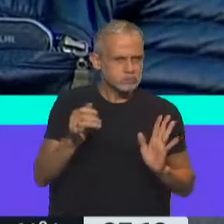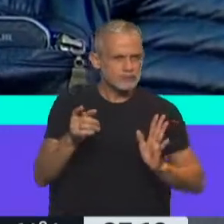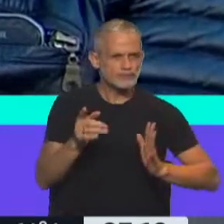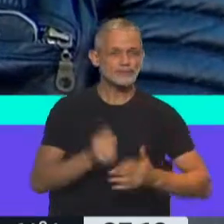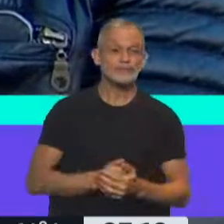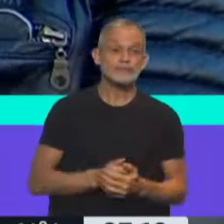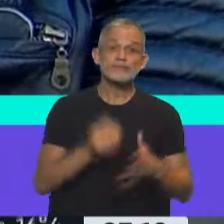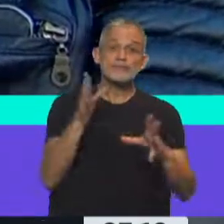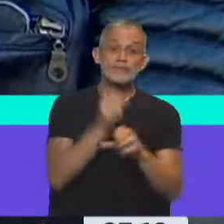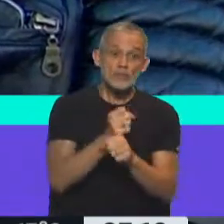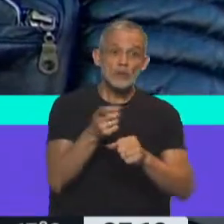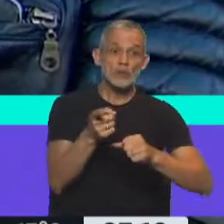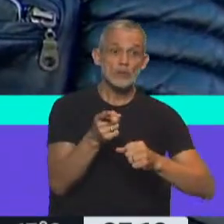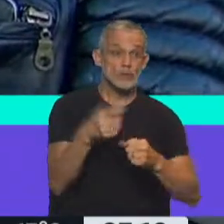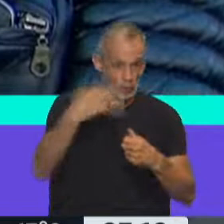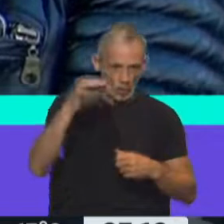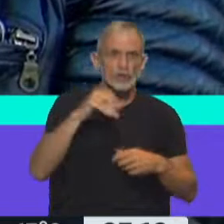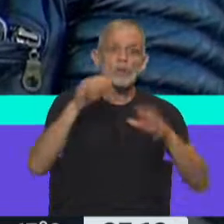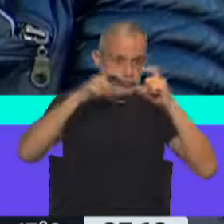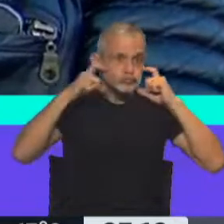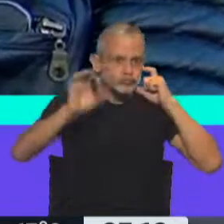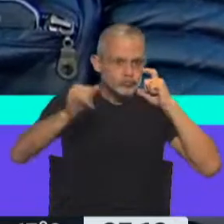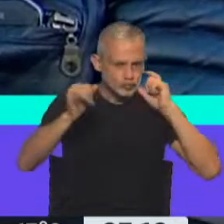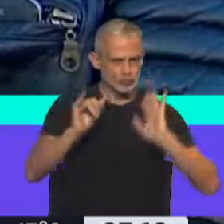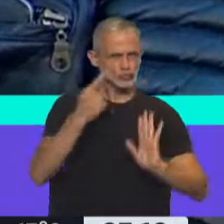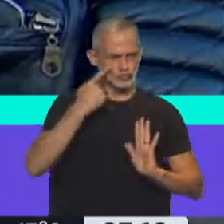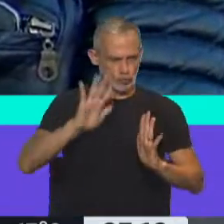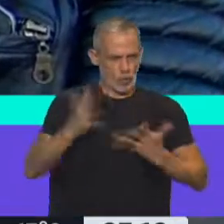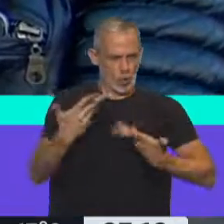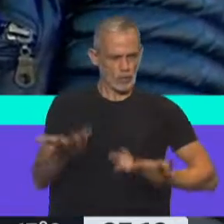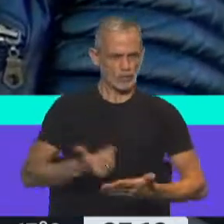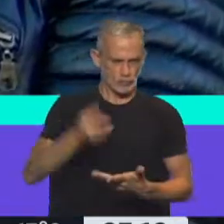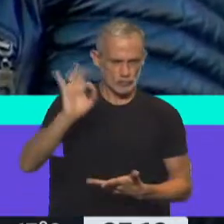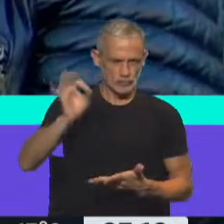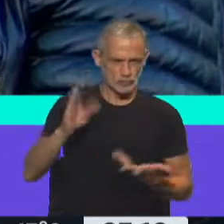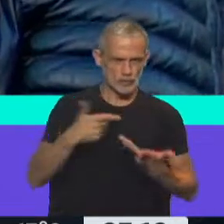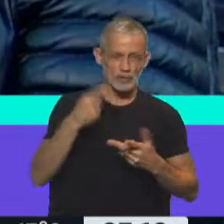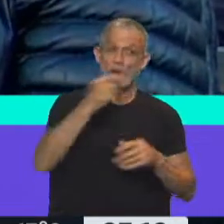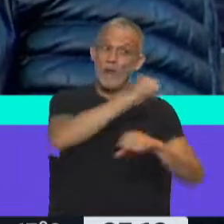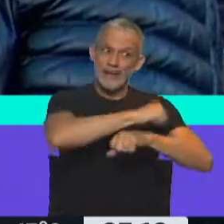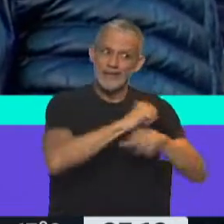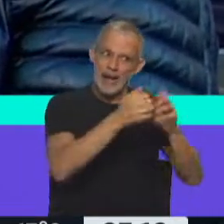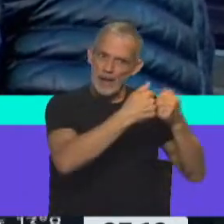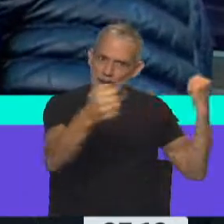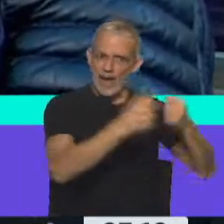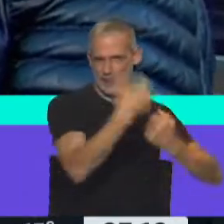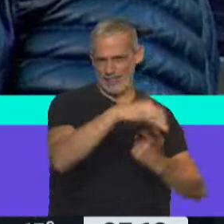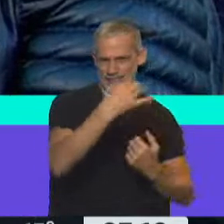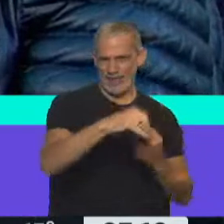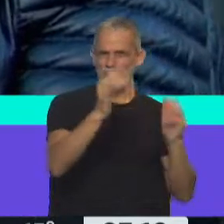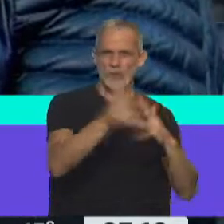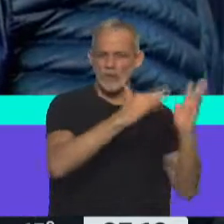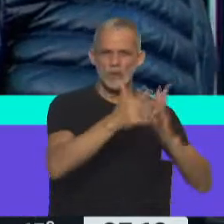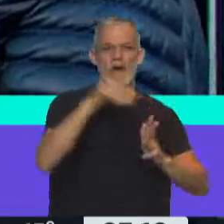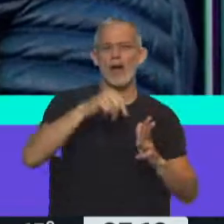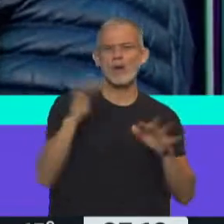¿Sabe que en transporte público también tiene que seguir usándolo, no? Por supuesto, sí, sí, sí. Pero coteje que las ventanillas sigan abiertas, que también, bueno, ahora no hay